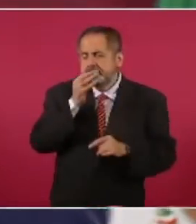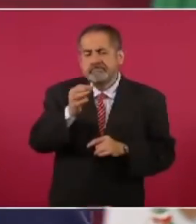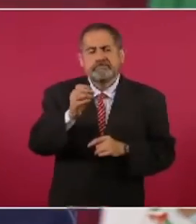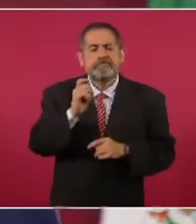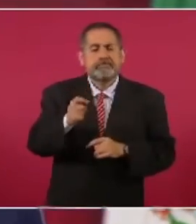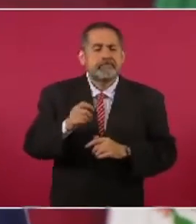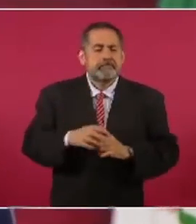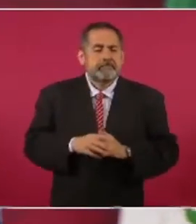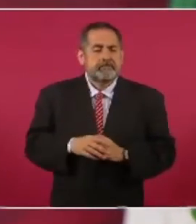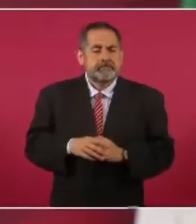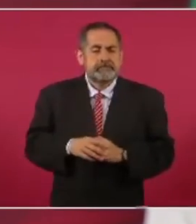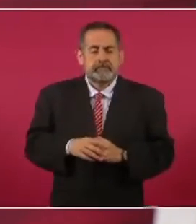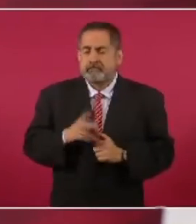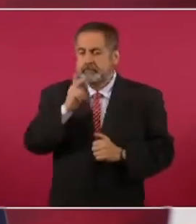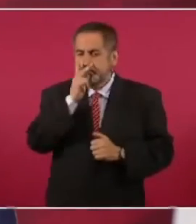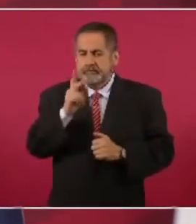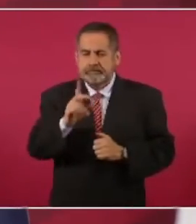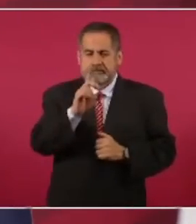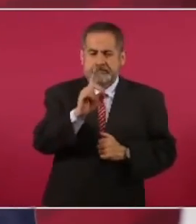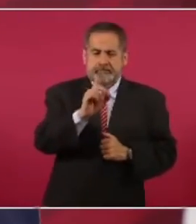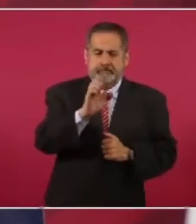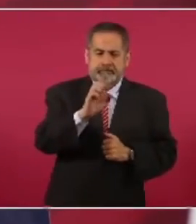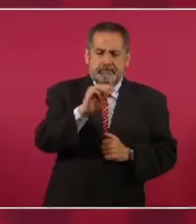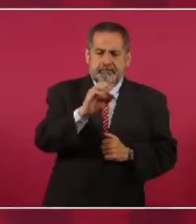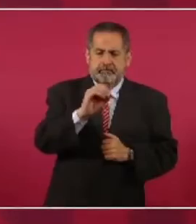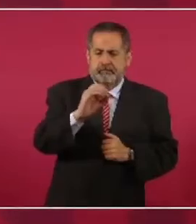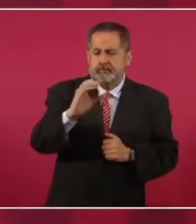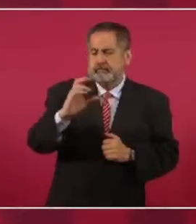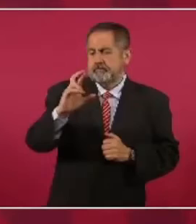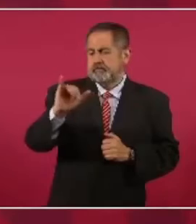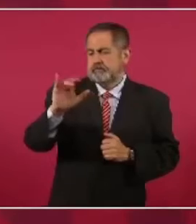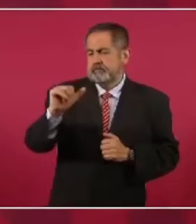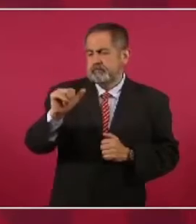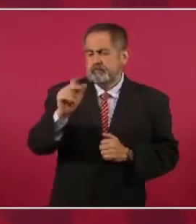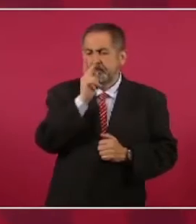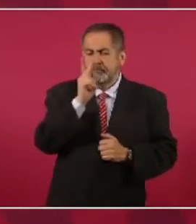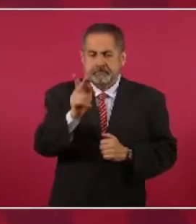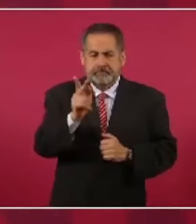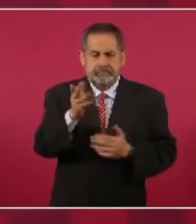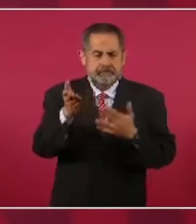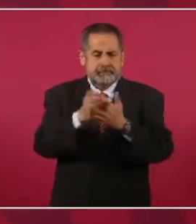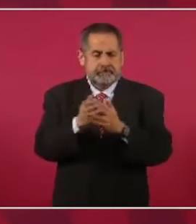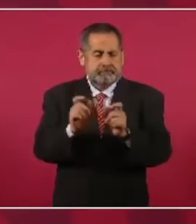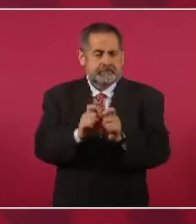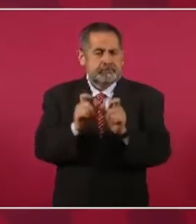que la palabra democracia se compone de dos partes.